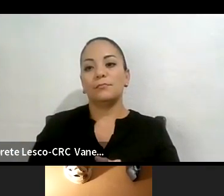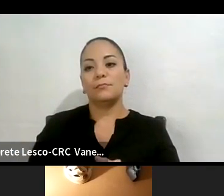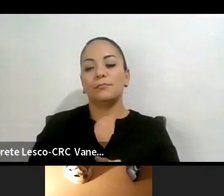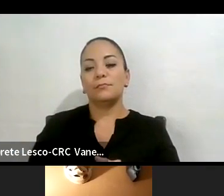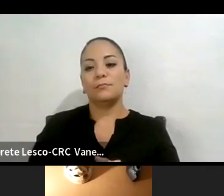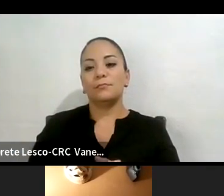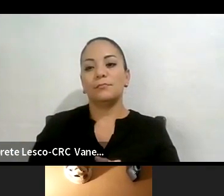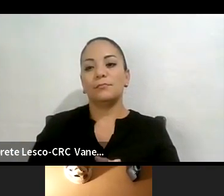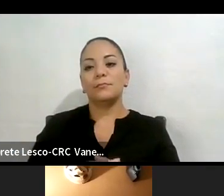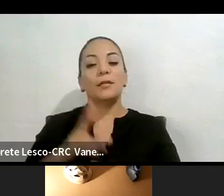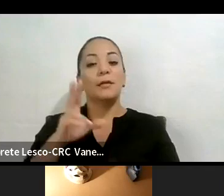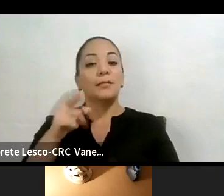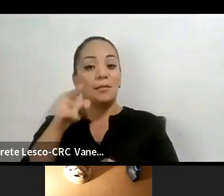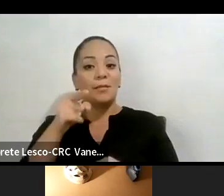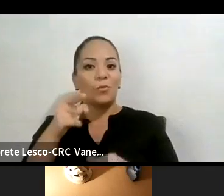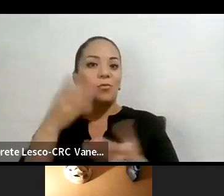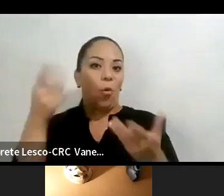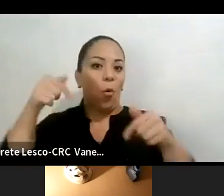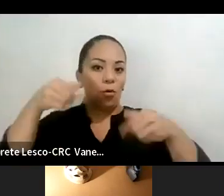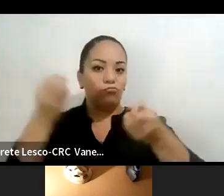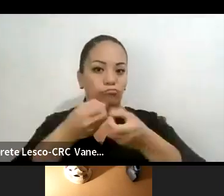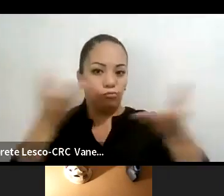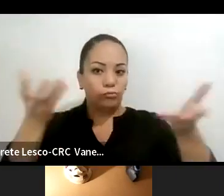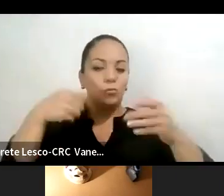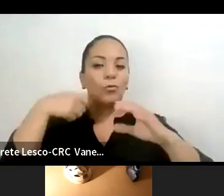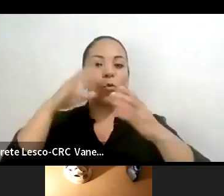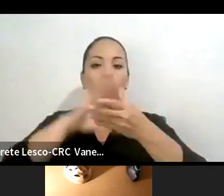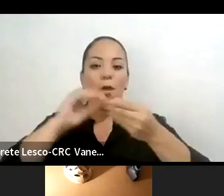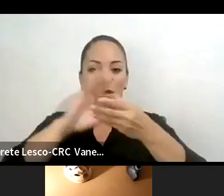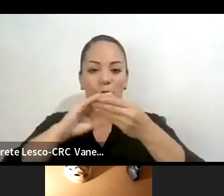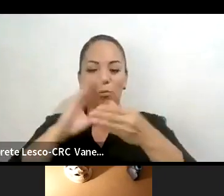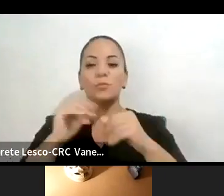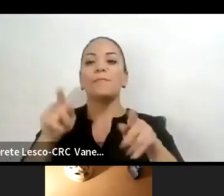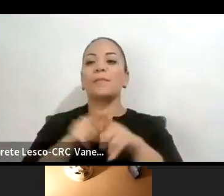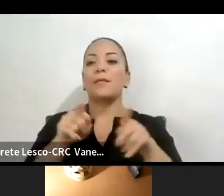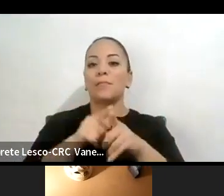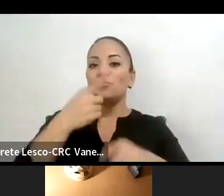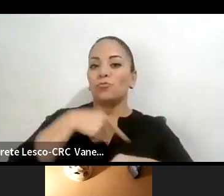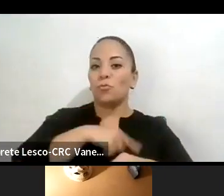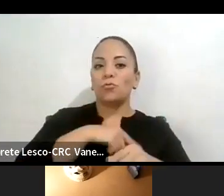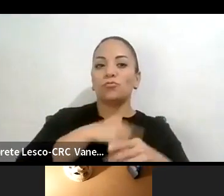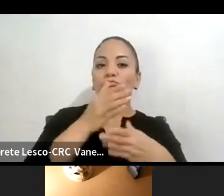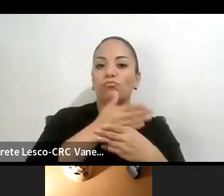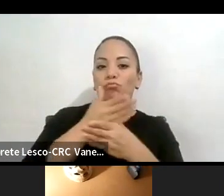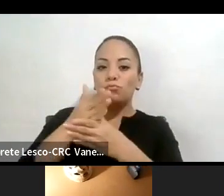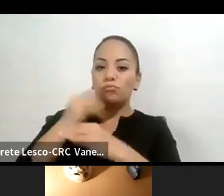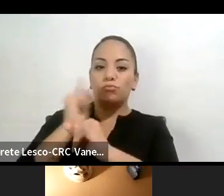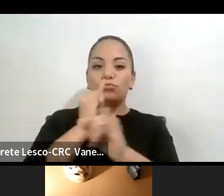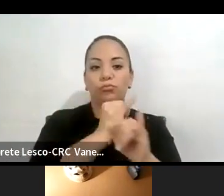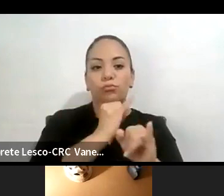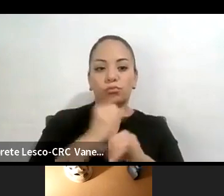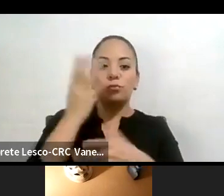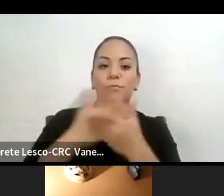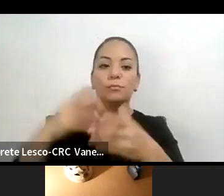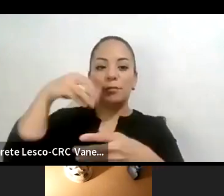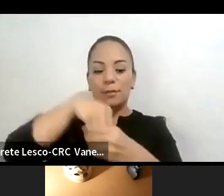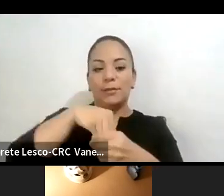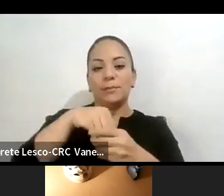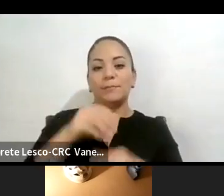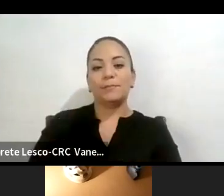que el lanzamiento de los cuentos, ¿verdad?, tengamos la oportunidad de compartir con todas las instituciones que formaron parte.